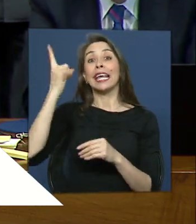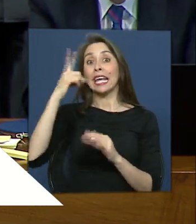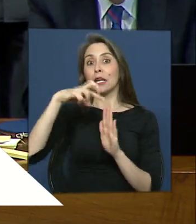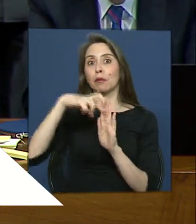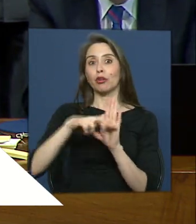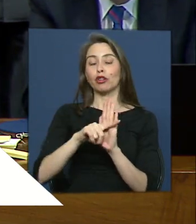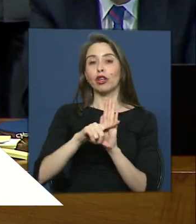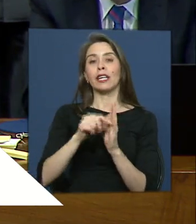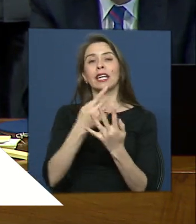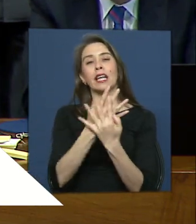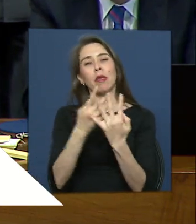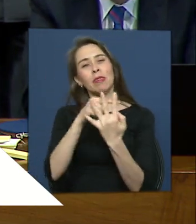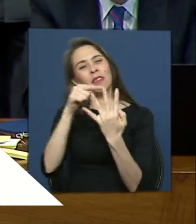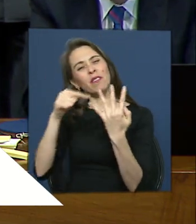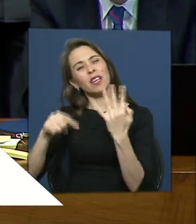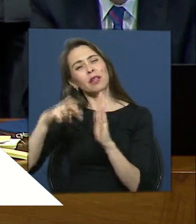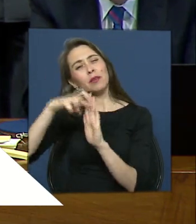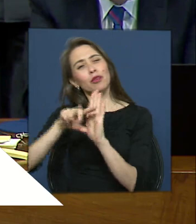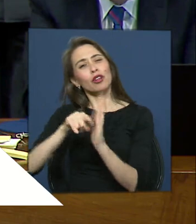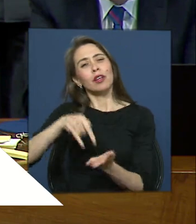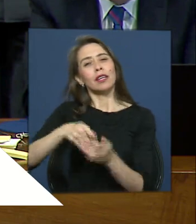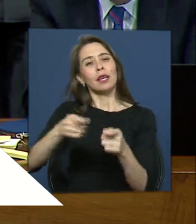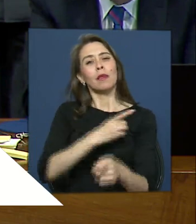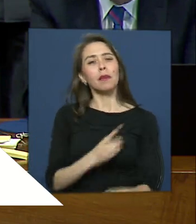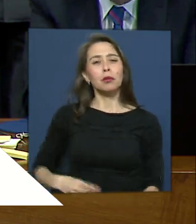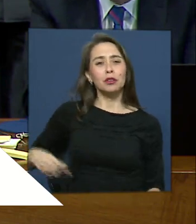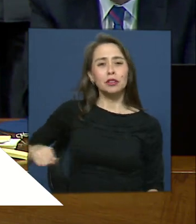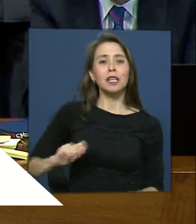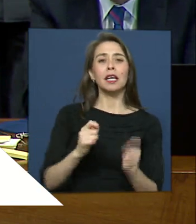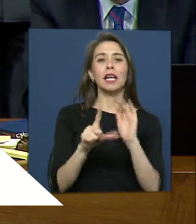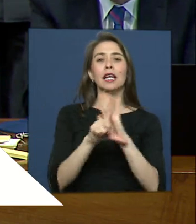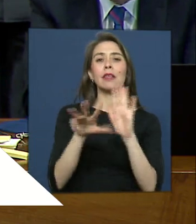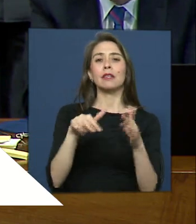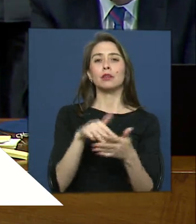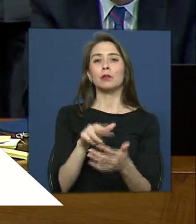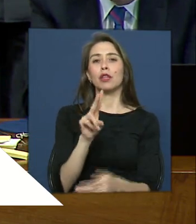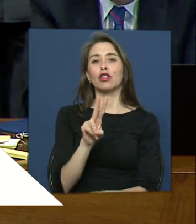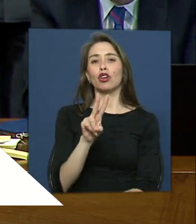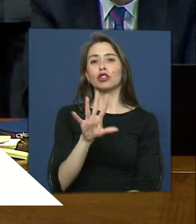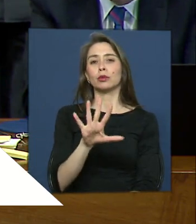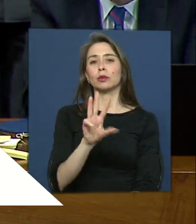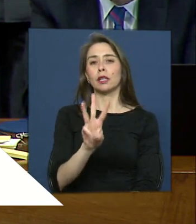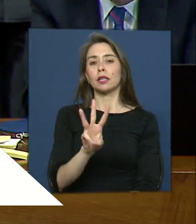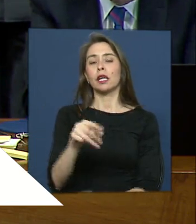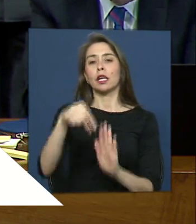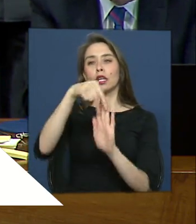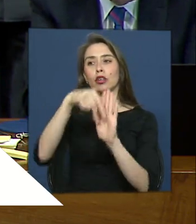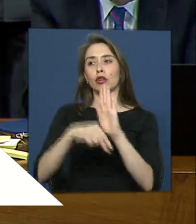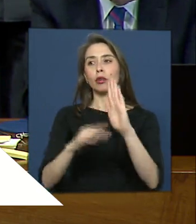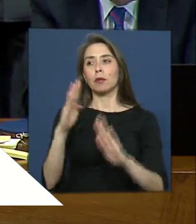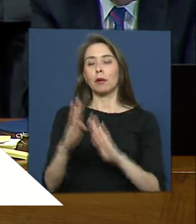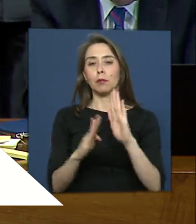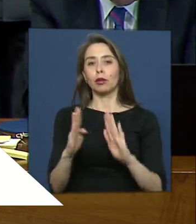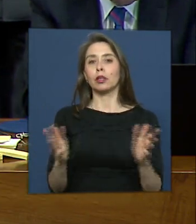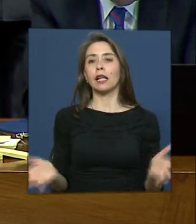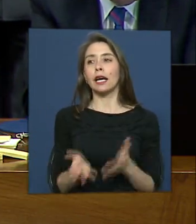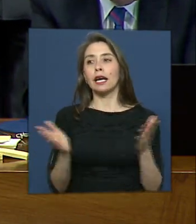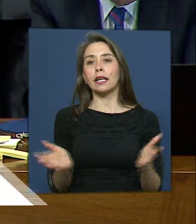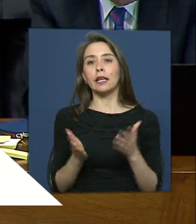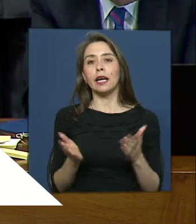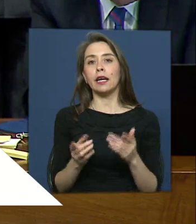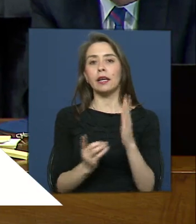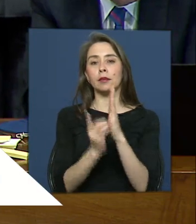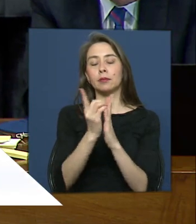en mociones refundidas que modifica la ley 19.253, que establece normas sobre protección, fomento y desarrollo de